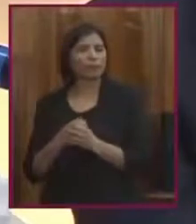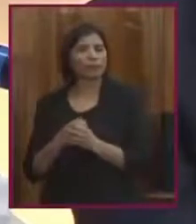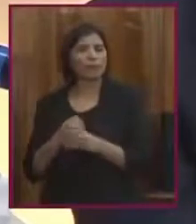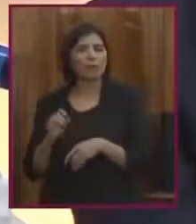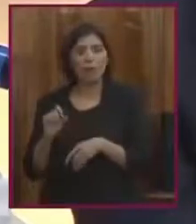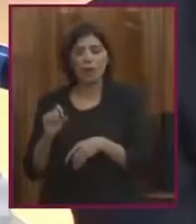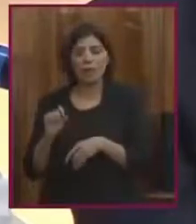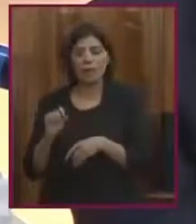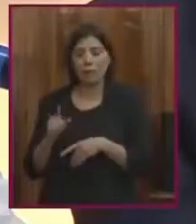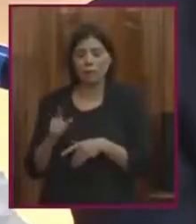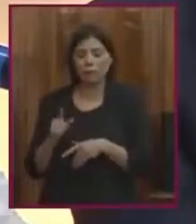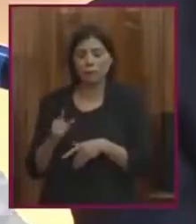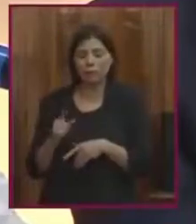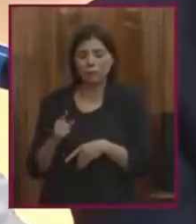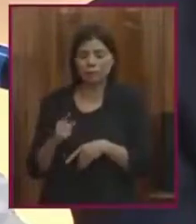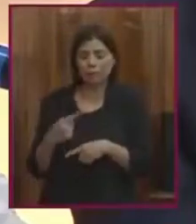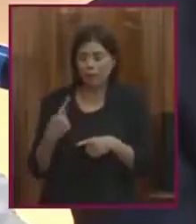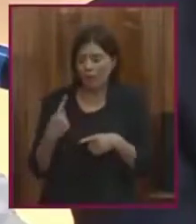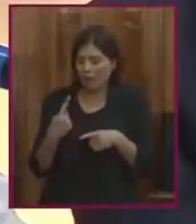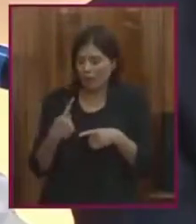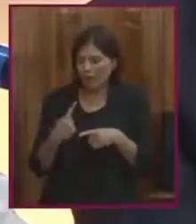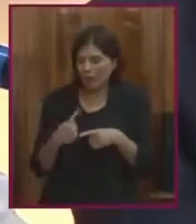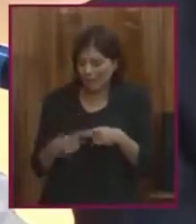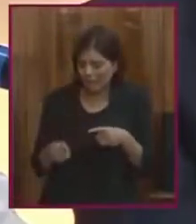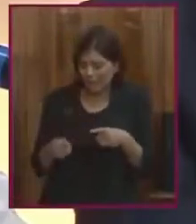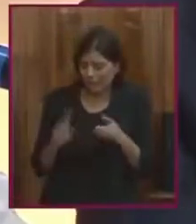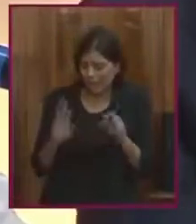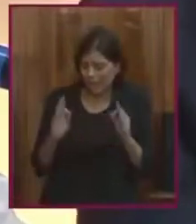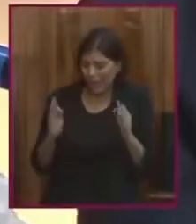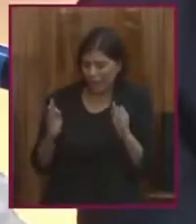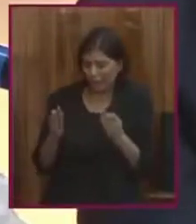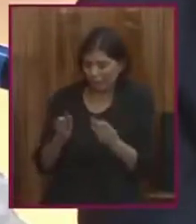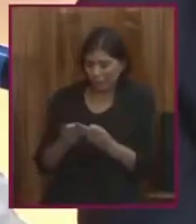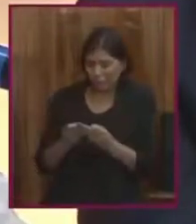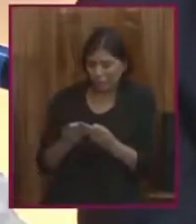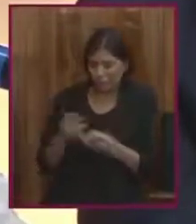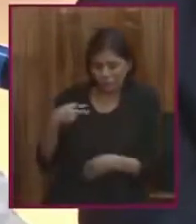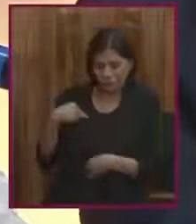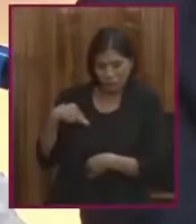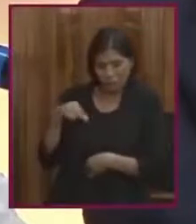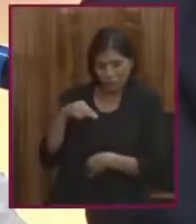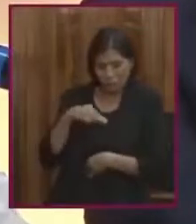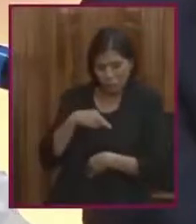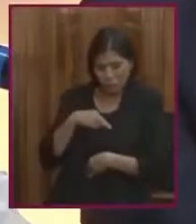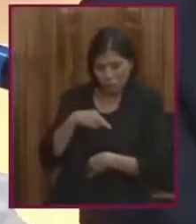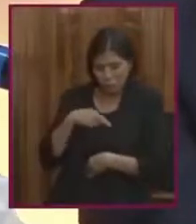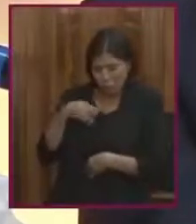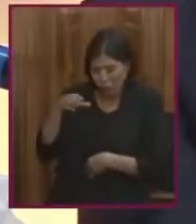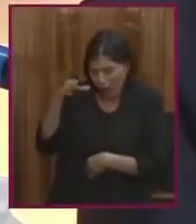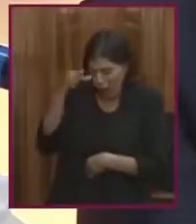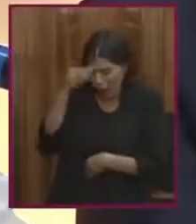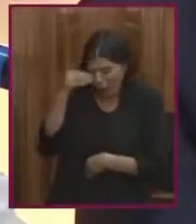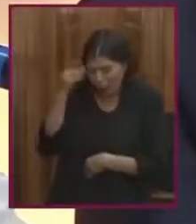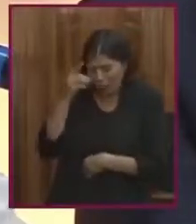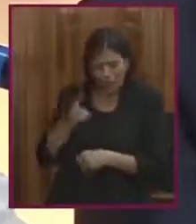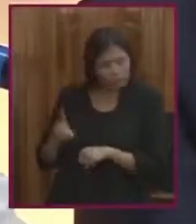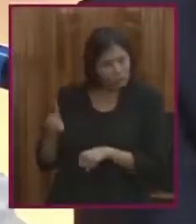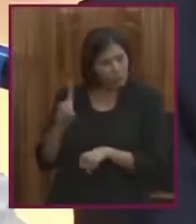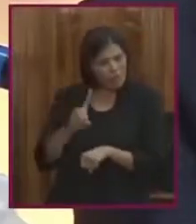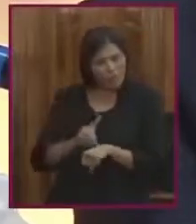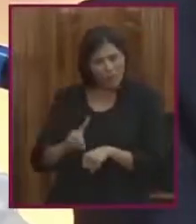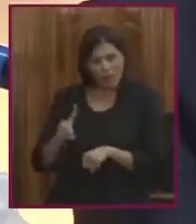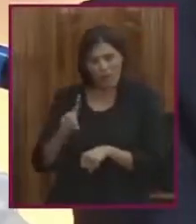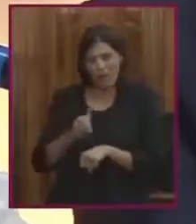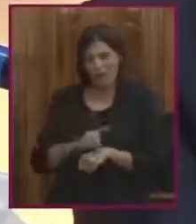nos desdibuja la forma en la cual aprendemos en el día a día, nos separa de nuestra